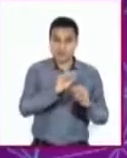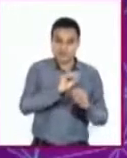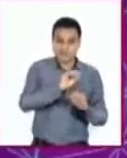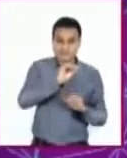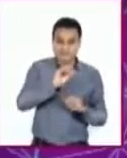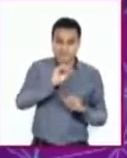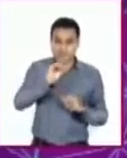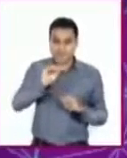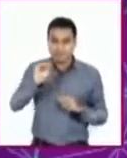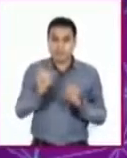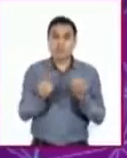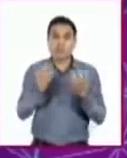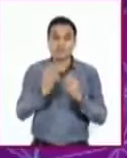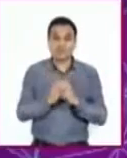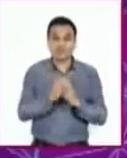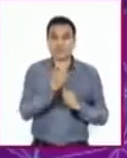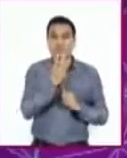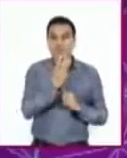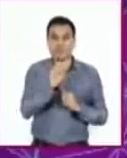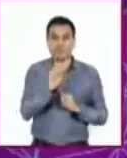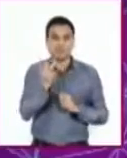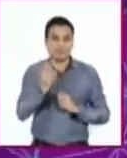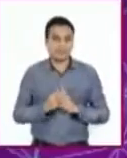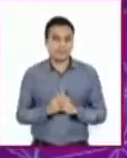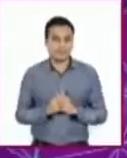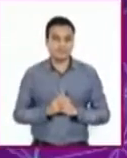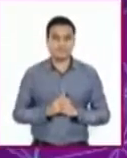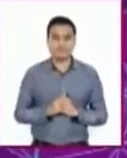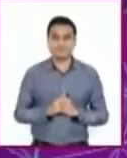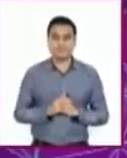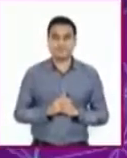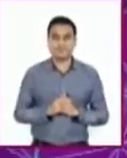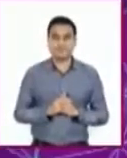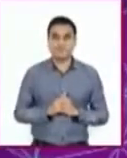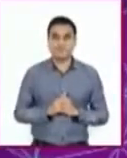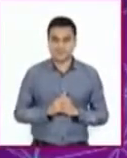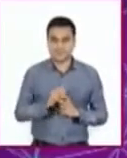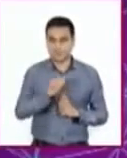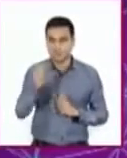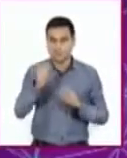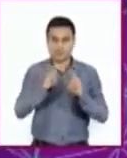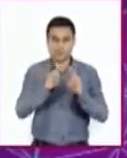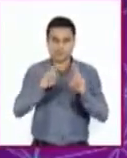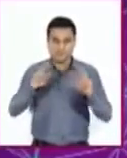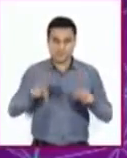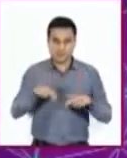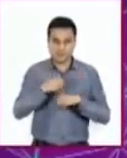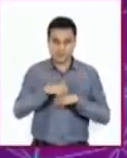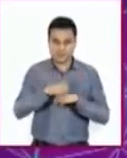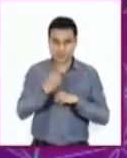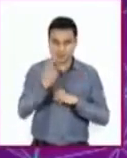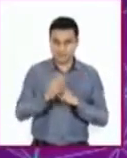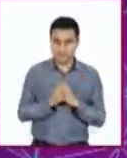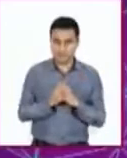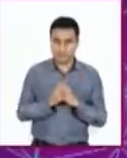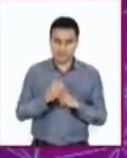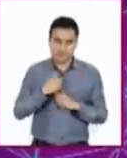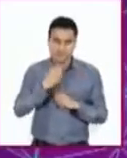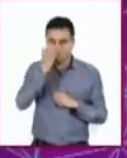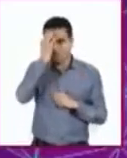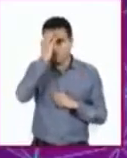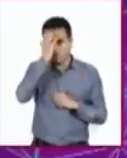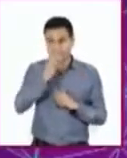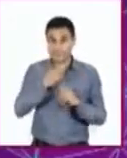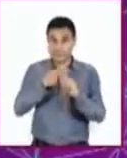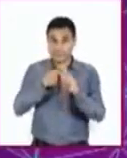2 enteros, 3 décimos de unidades a la derecha. En el caso del refrigerador 2, sabemos que la